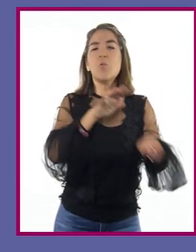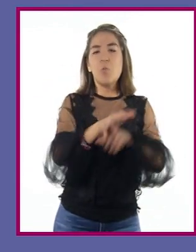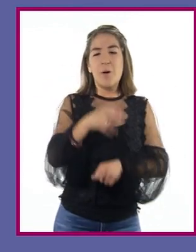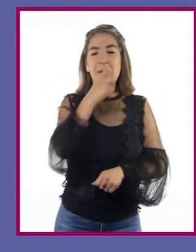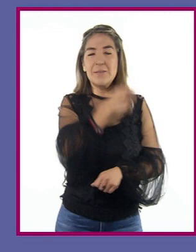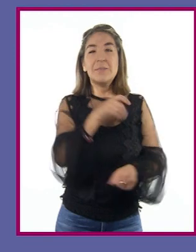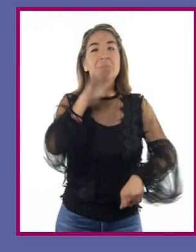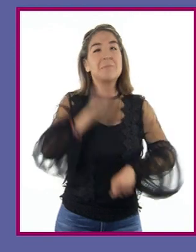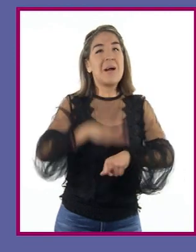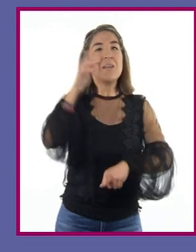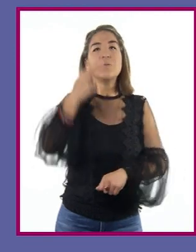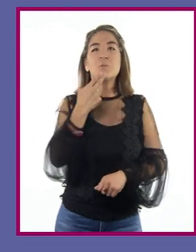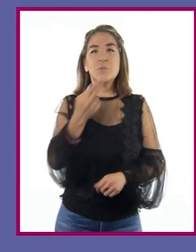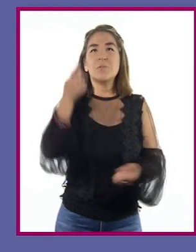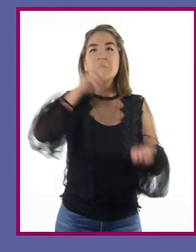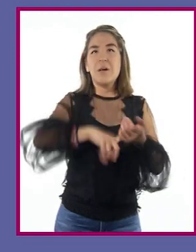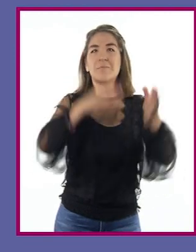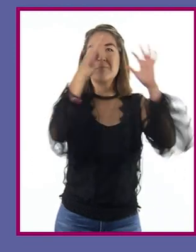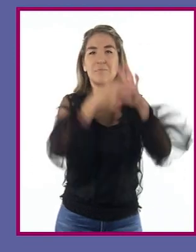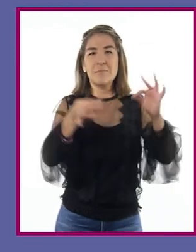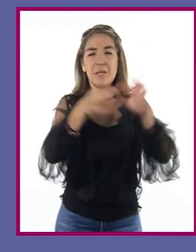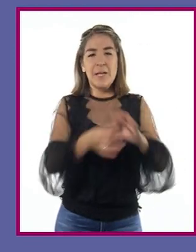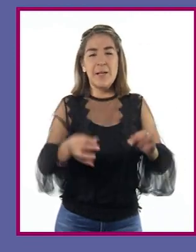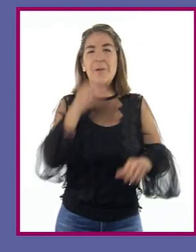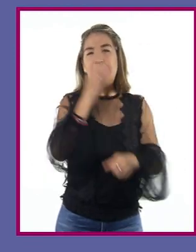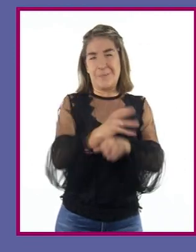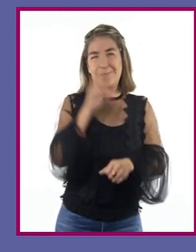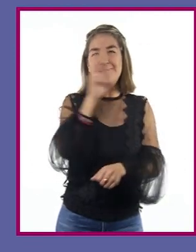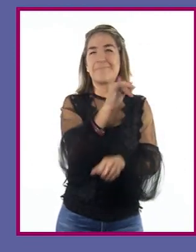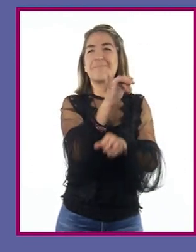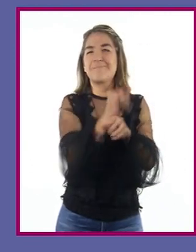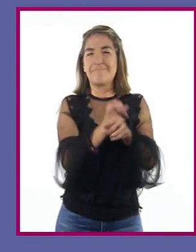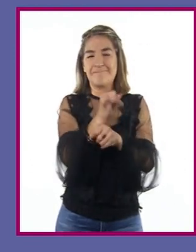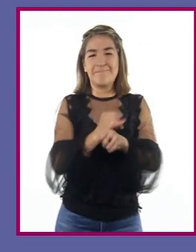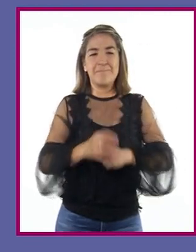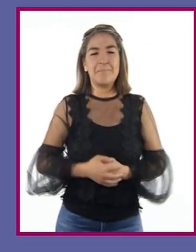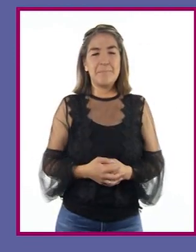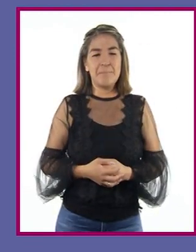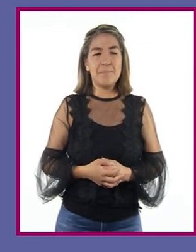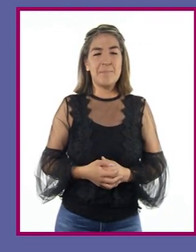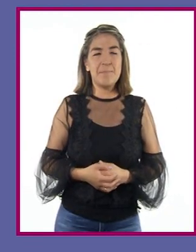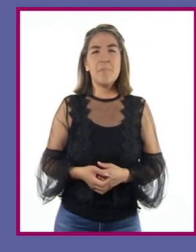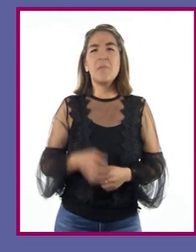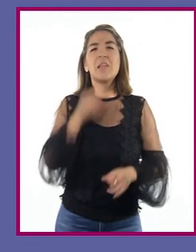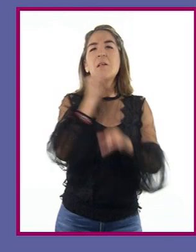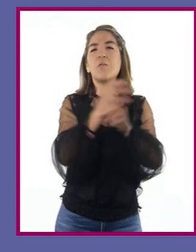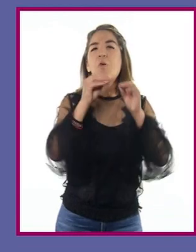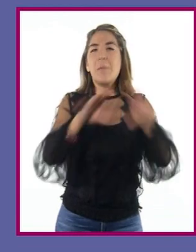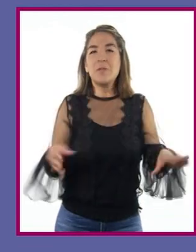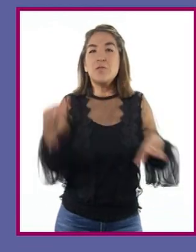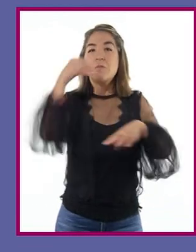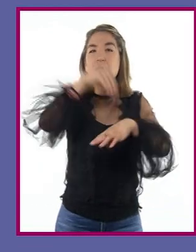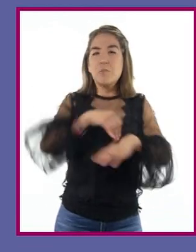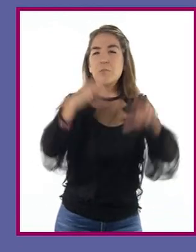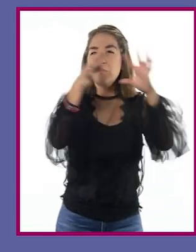los que más se usan en un argumento? ¡Vamos a investigar! Los textos argumentativos y los